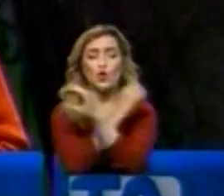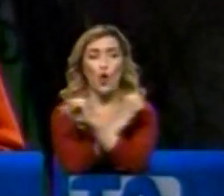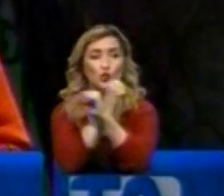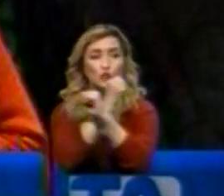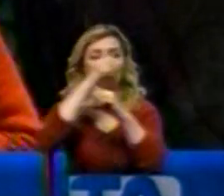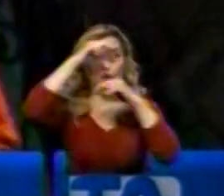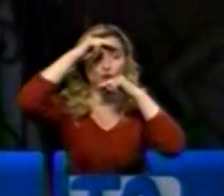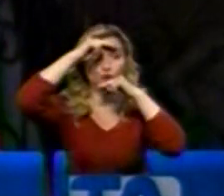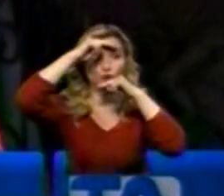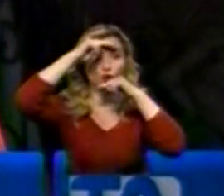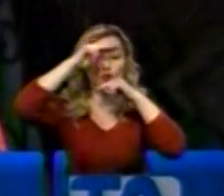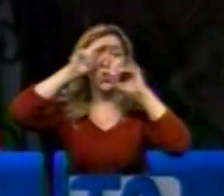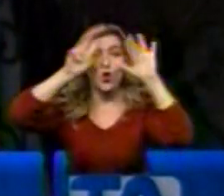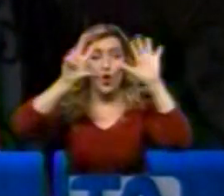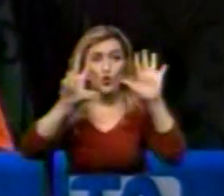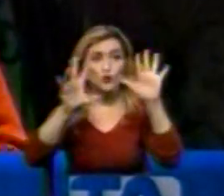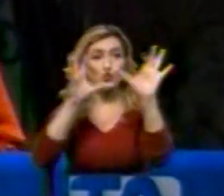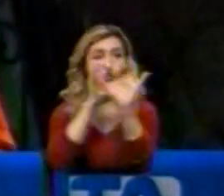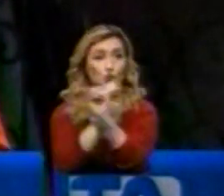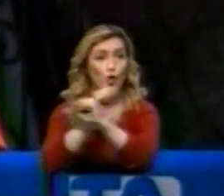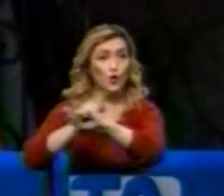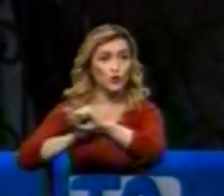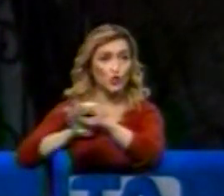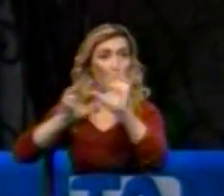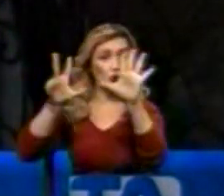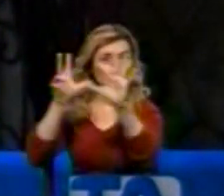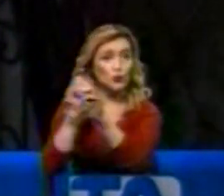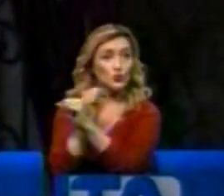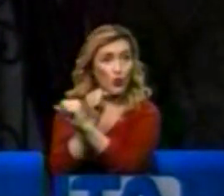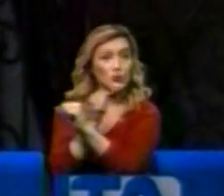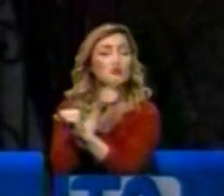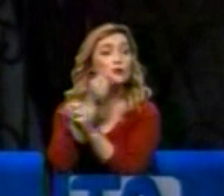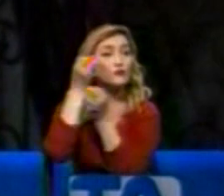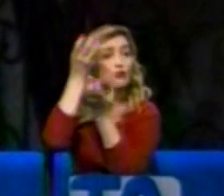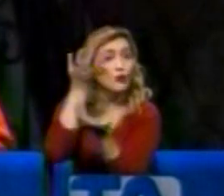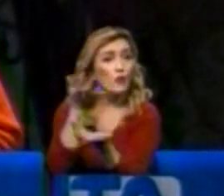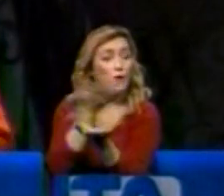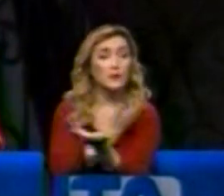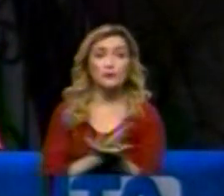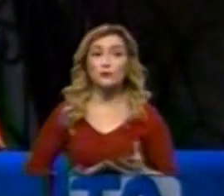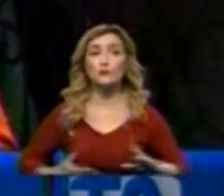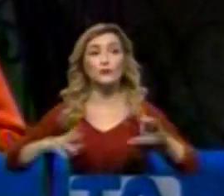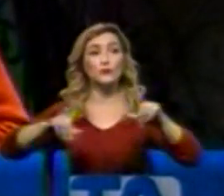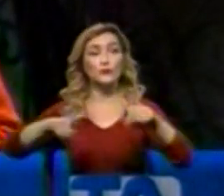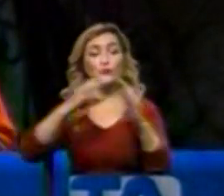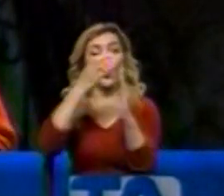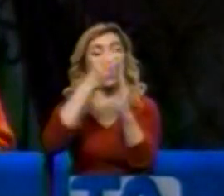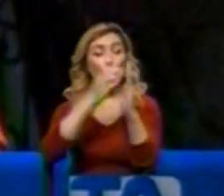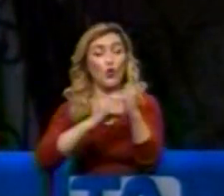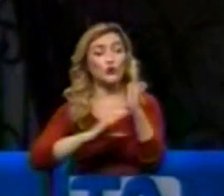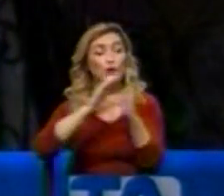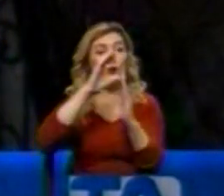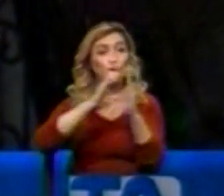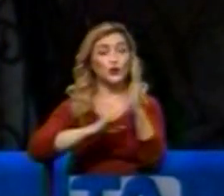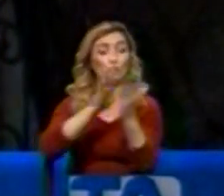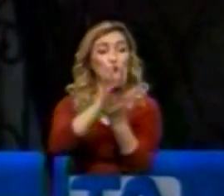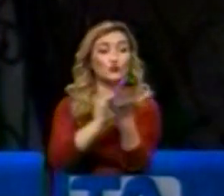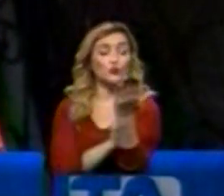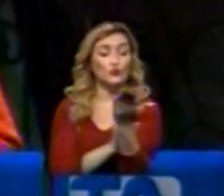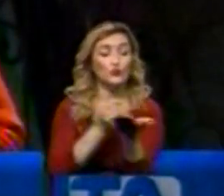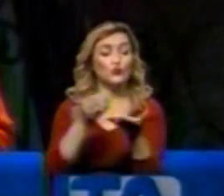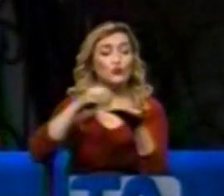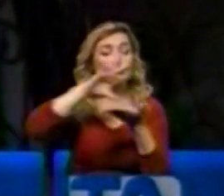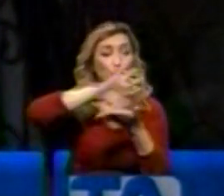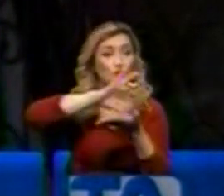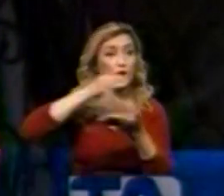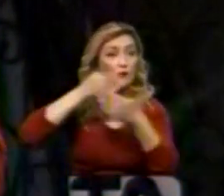a las 20 horas por el presidente de la República, Lenín Moreno, para definir el contenido de este proyecto que llegará a la Asamblea Nacional probablemente